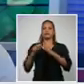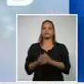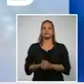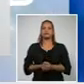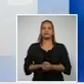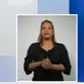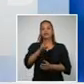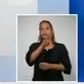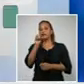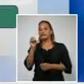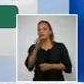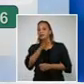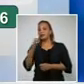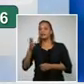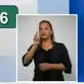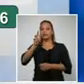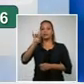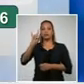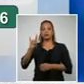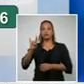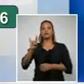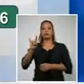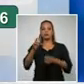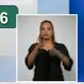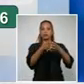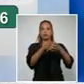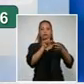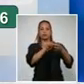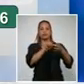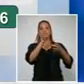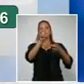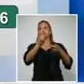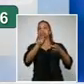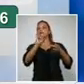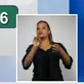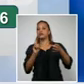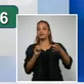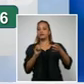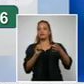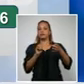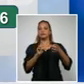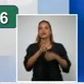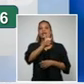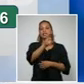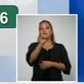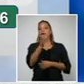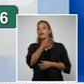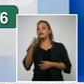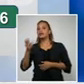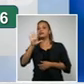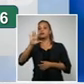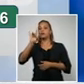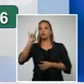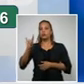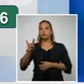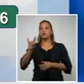años, 360 personas ayer. De 40 a 59,